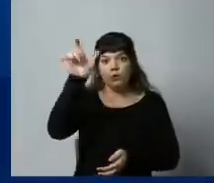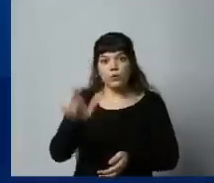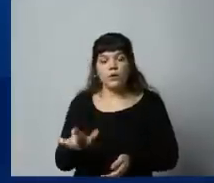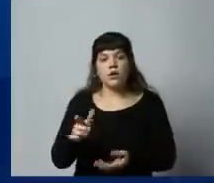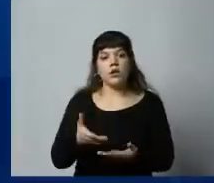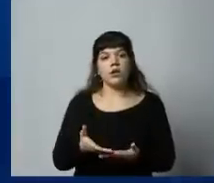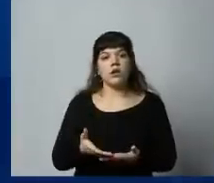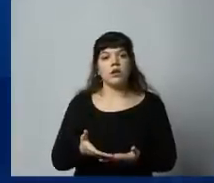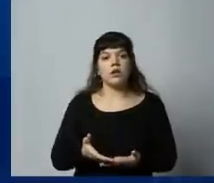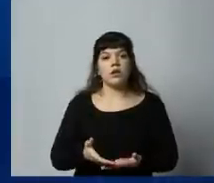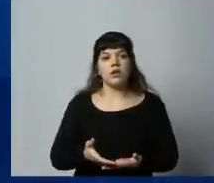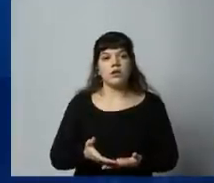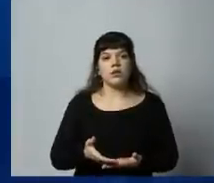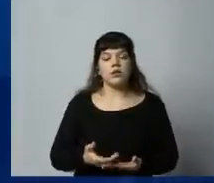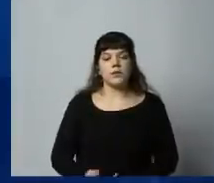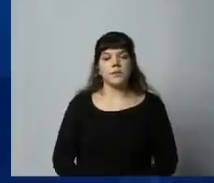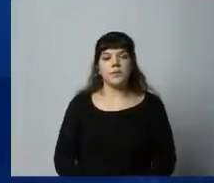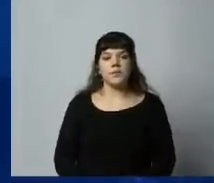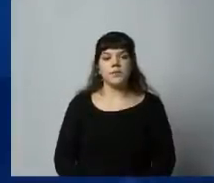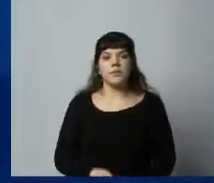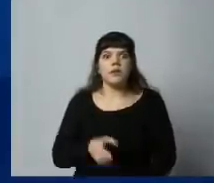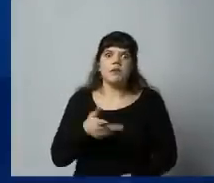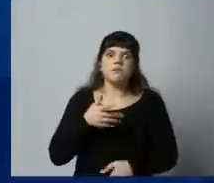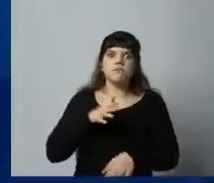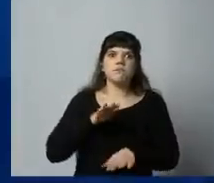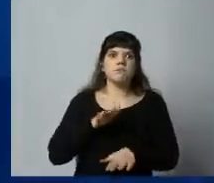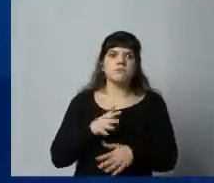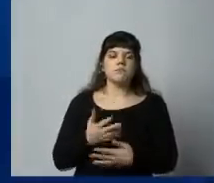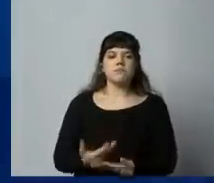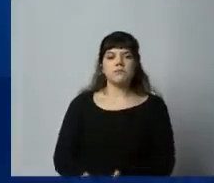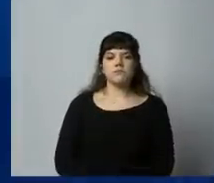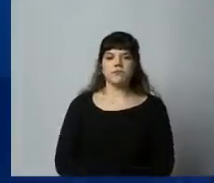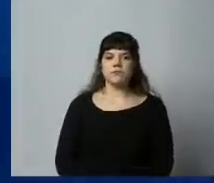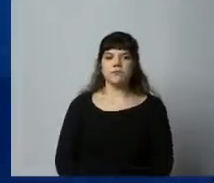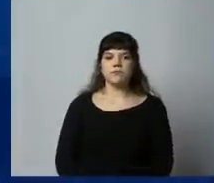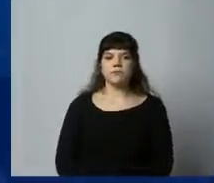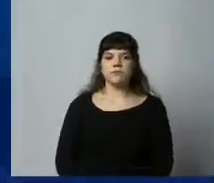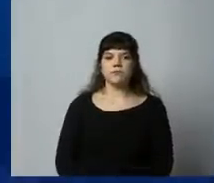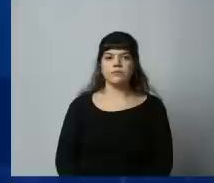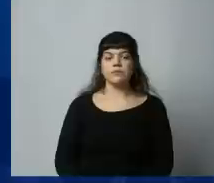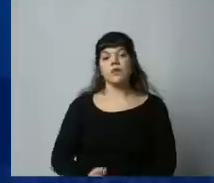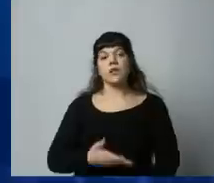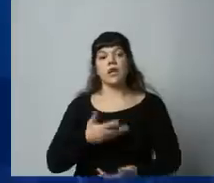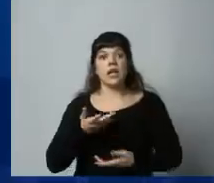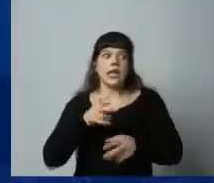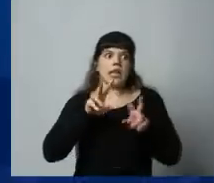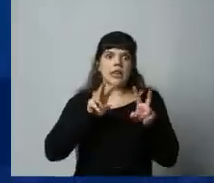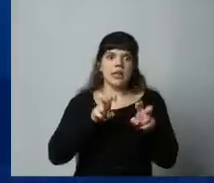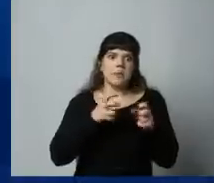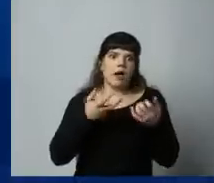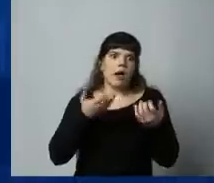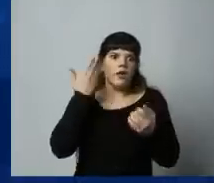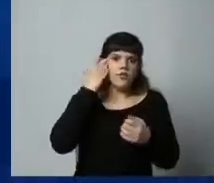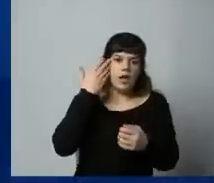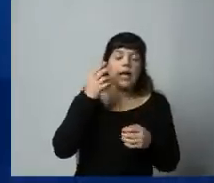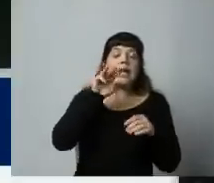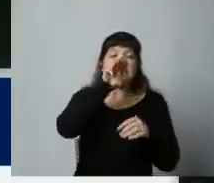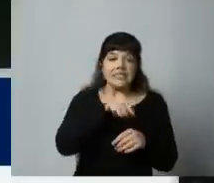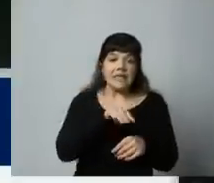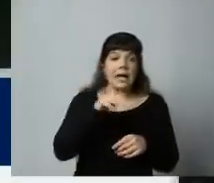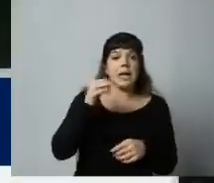que es este que en un las redes social había puesto en